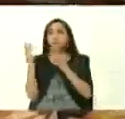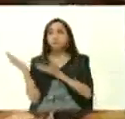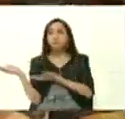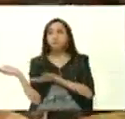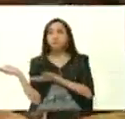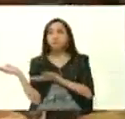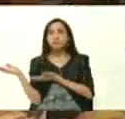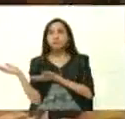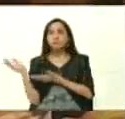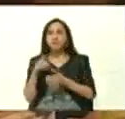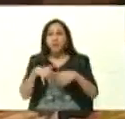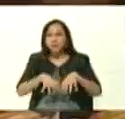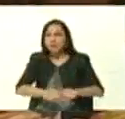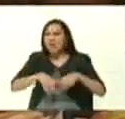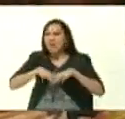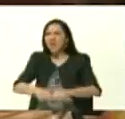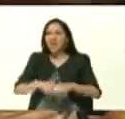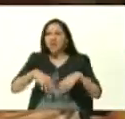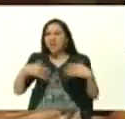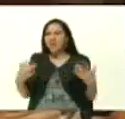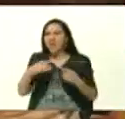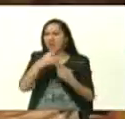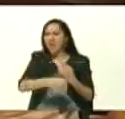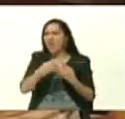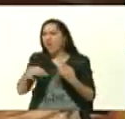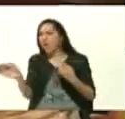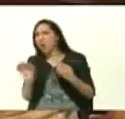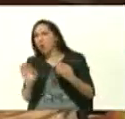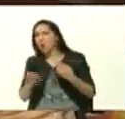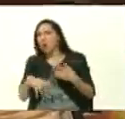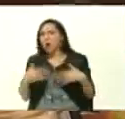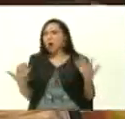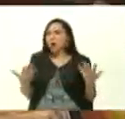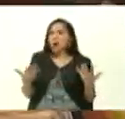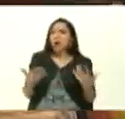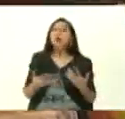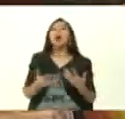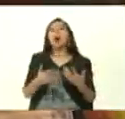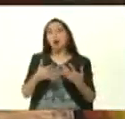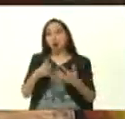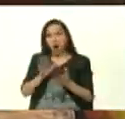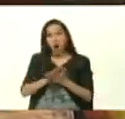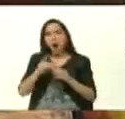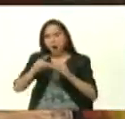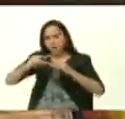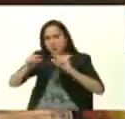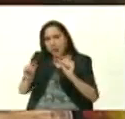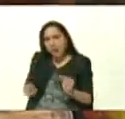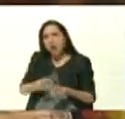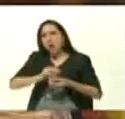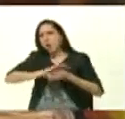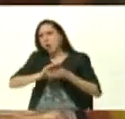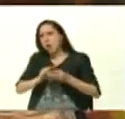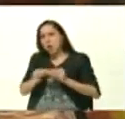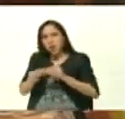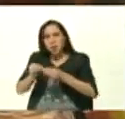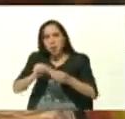¿Pero qué es esta masa? ¿Es de qué? ¿De trigo? Esa es de harina de trigo que para hacer pastelitos, tequeños,